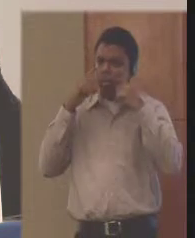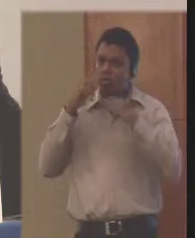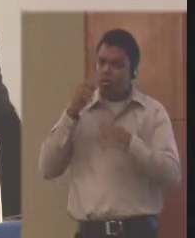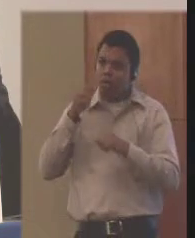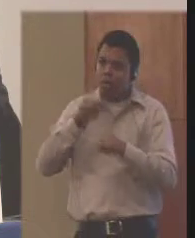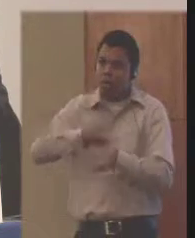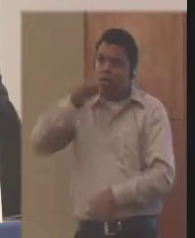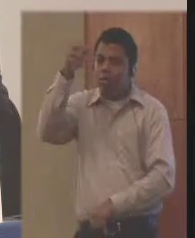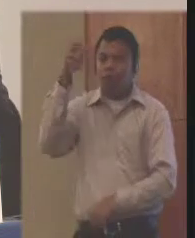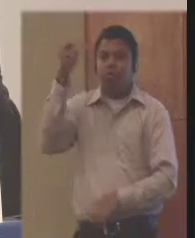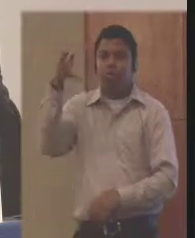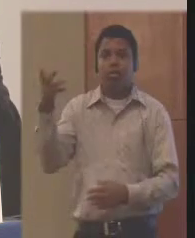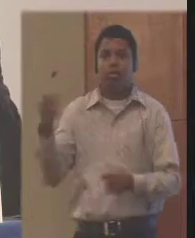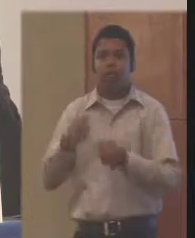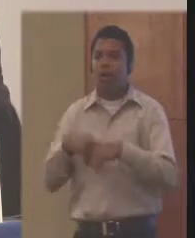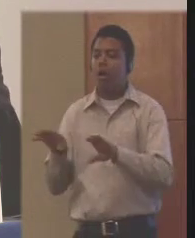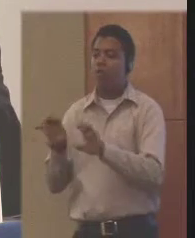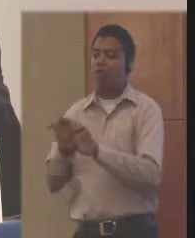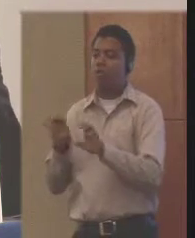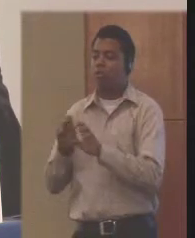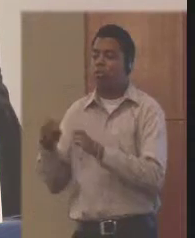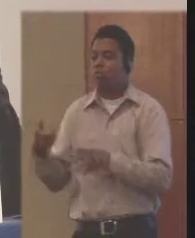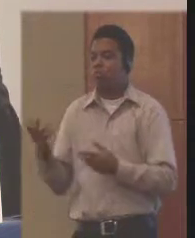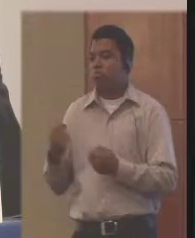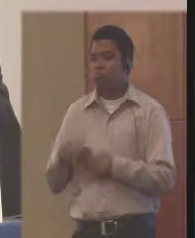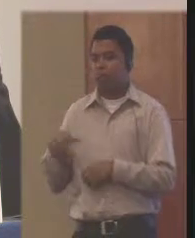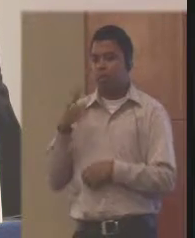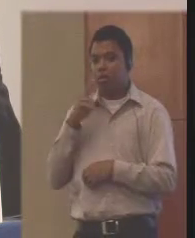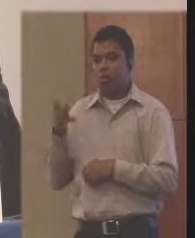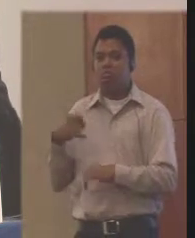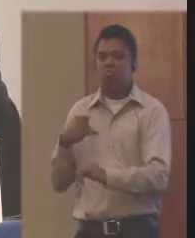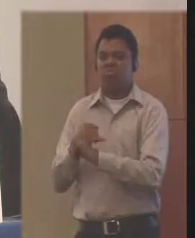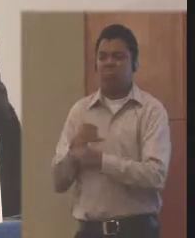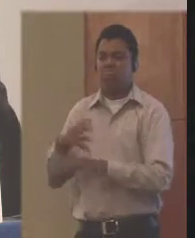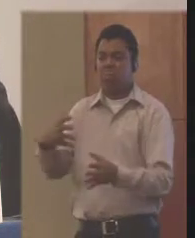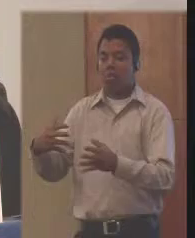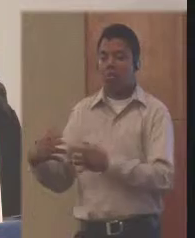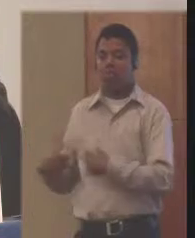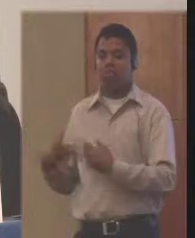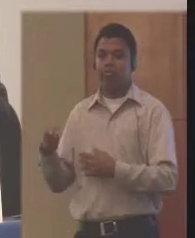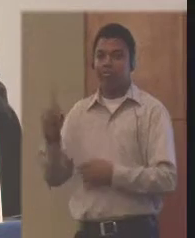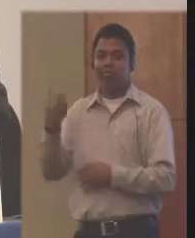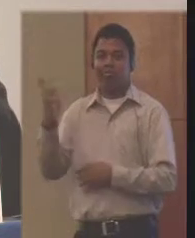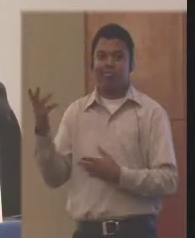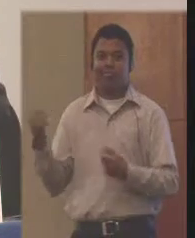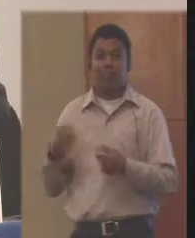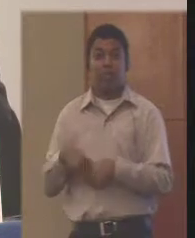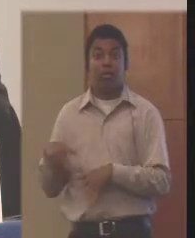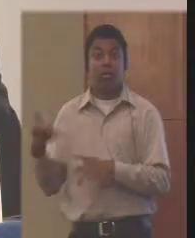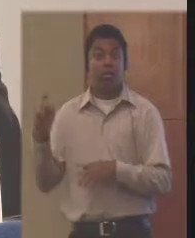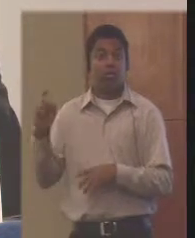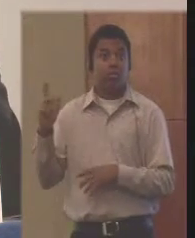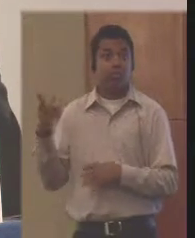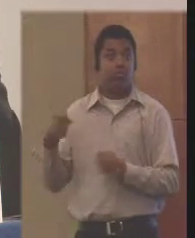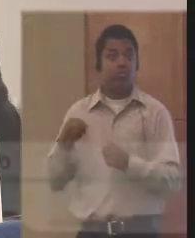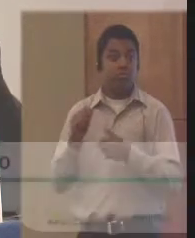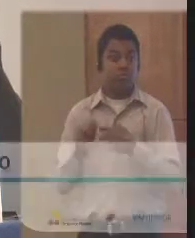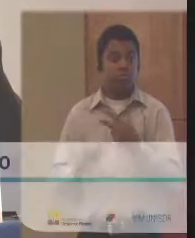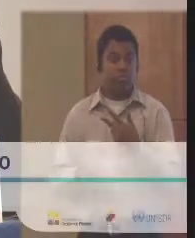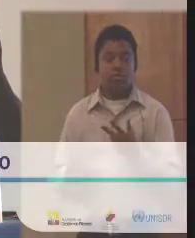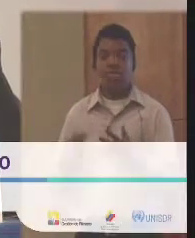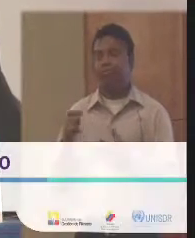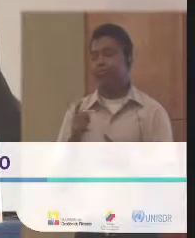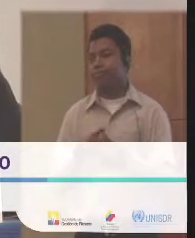el hecho mismo del negocio visto como una institución aislada. Y estos son los elementos más importantes de estos tres